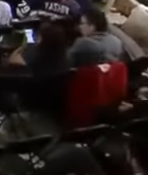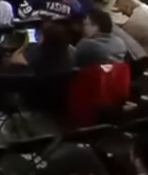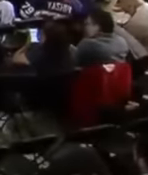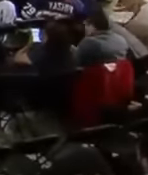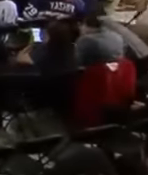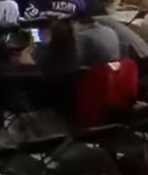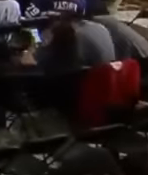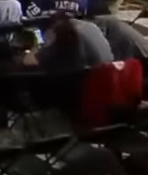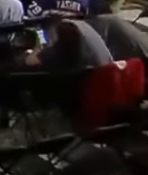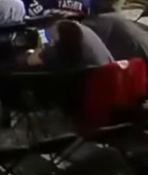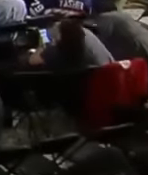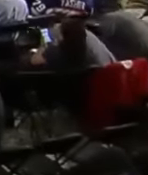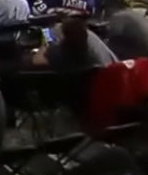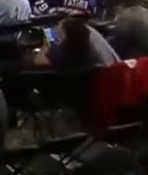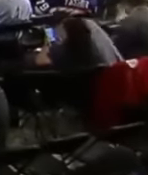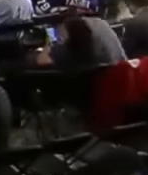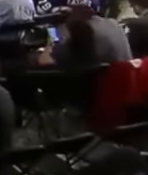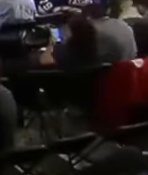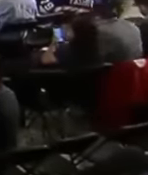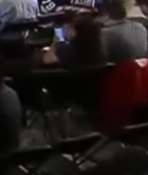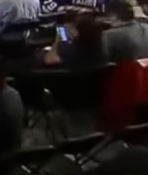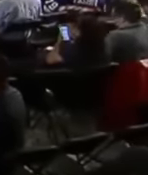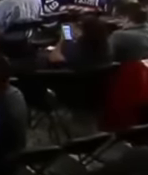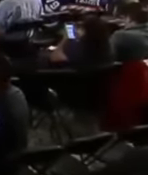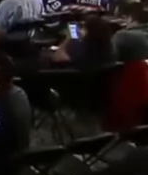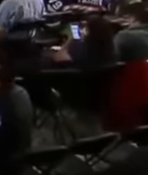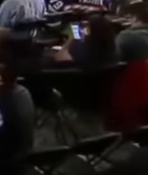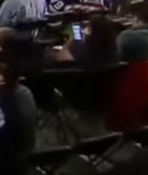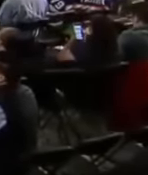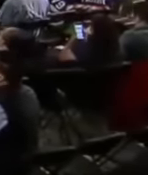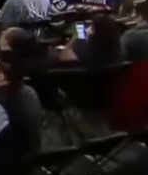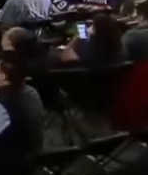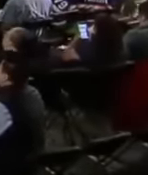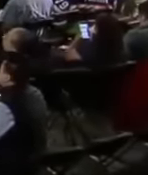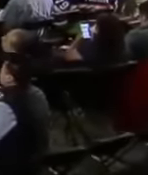Transmitir una felicitación